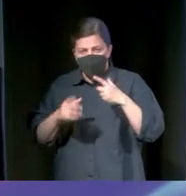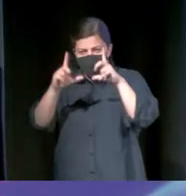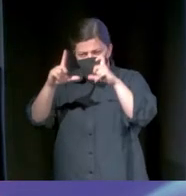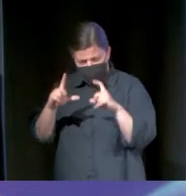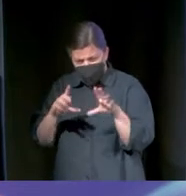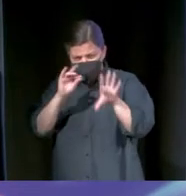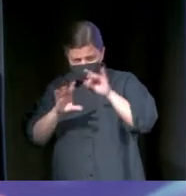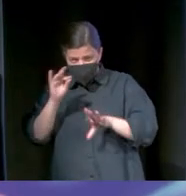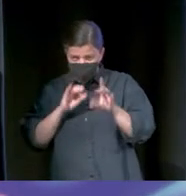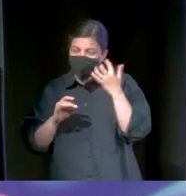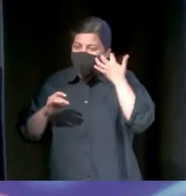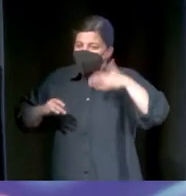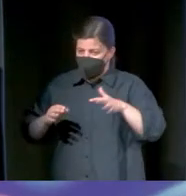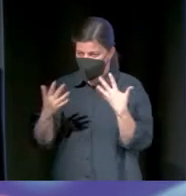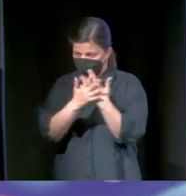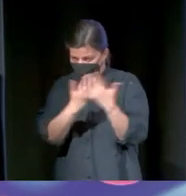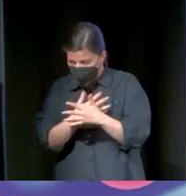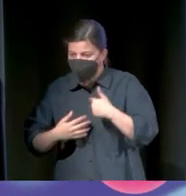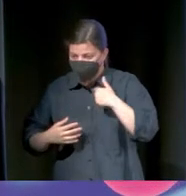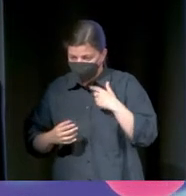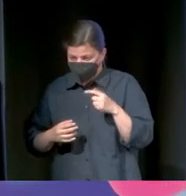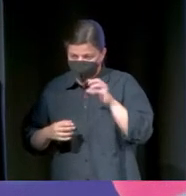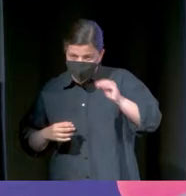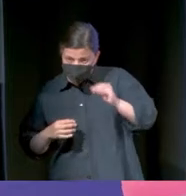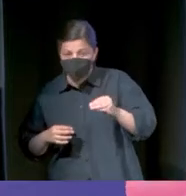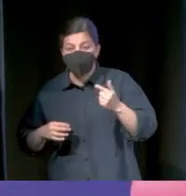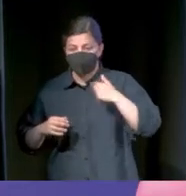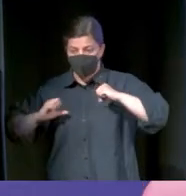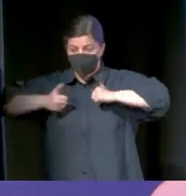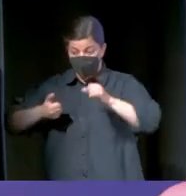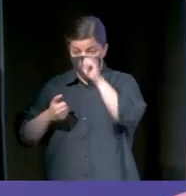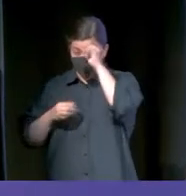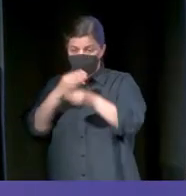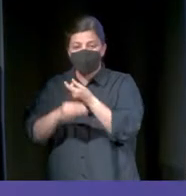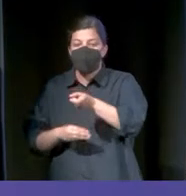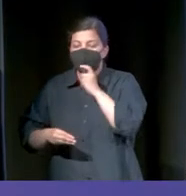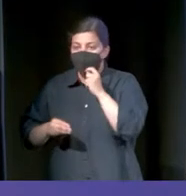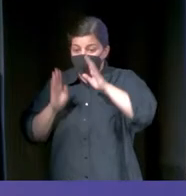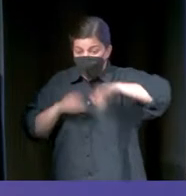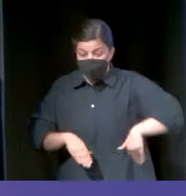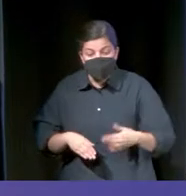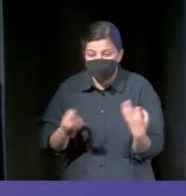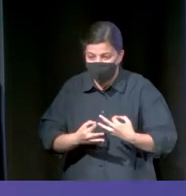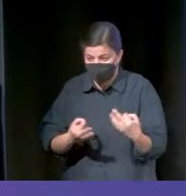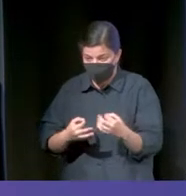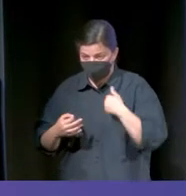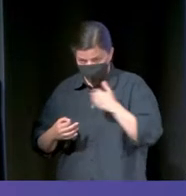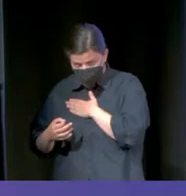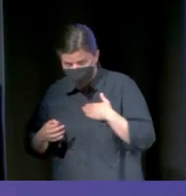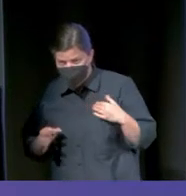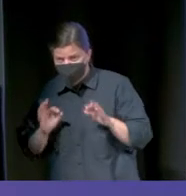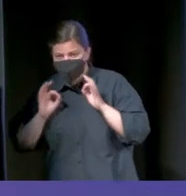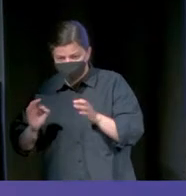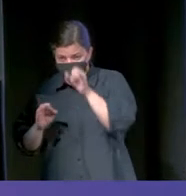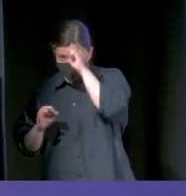fotos fotos random le llamado esto para que entendáis cómo empecé yo a utilizar el instagram y en lo que se ha convertido no sólo porque yo he querido llevar